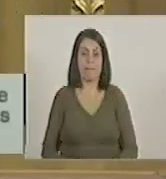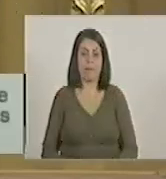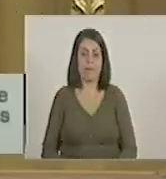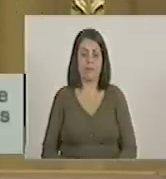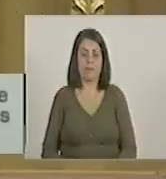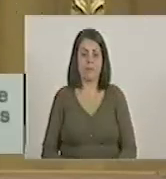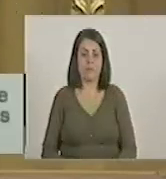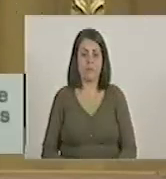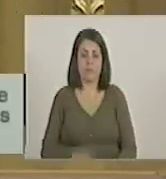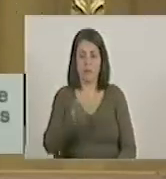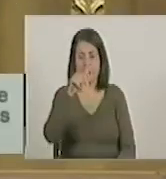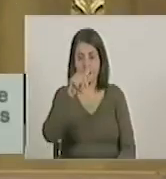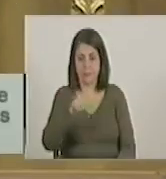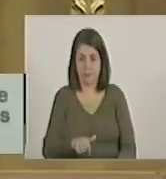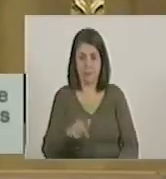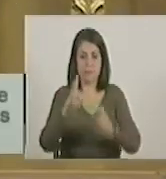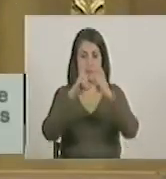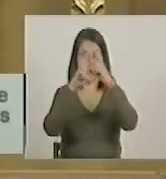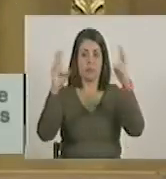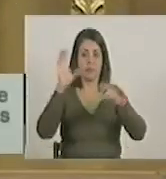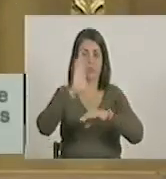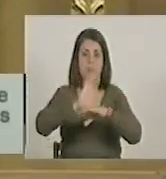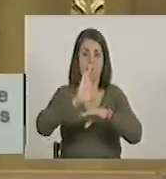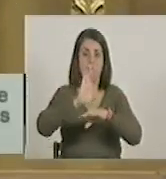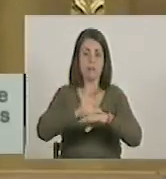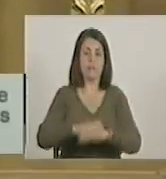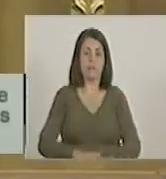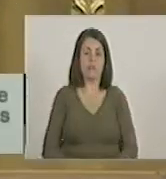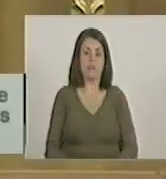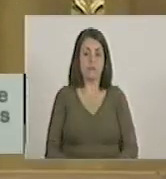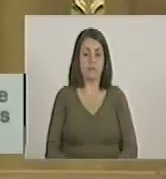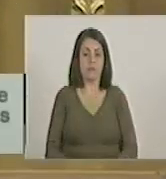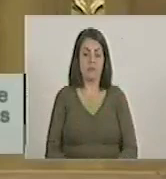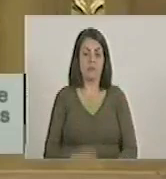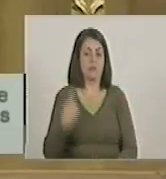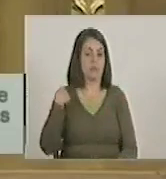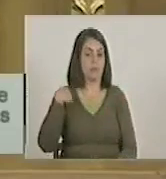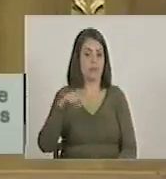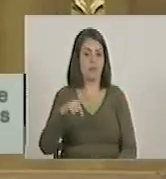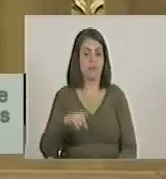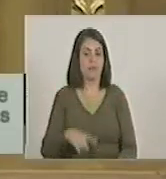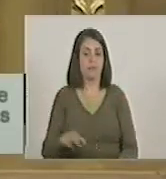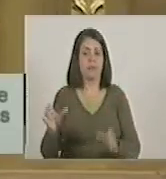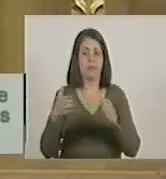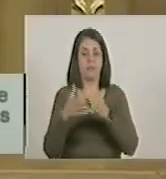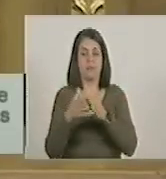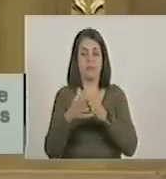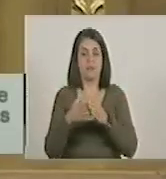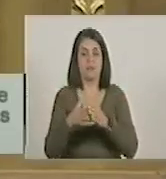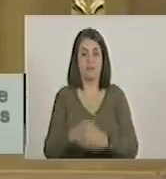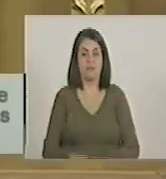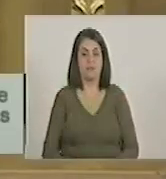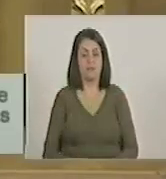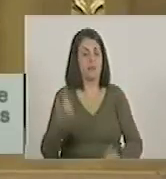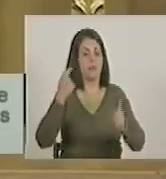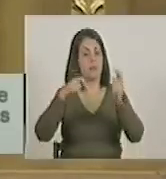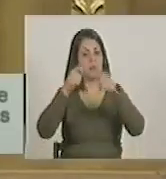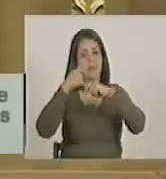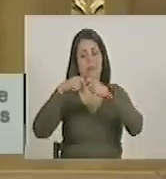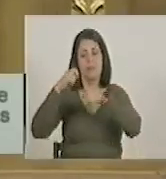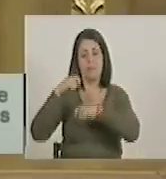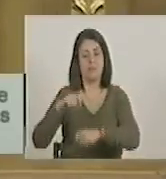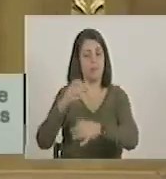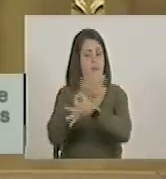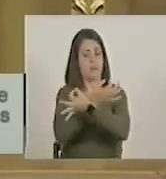Entonces aquí estaríamos atacando un tema central para tener un sector exportador